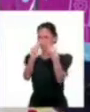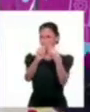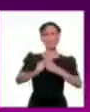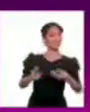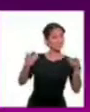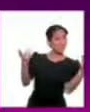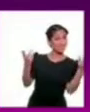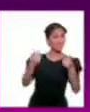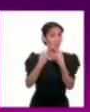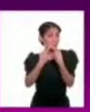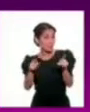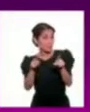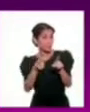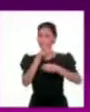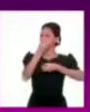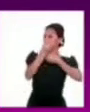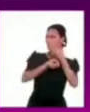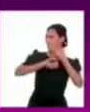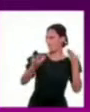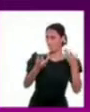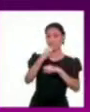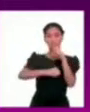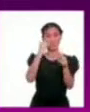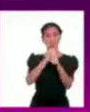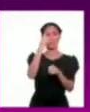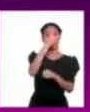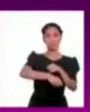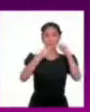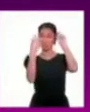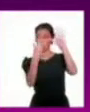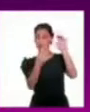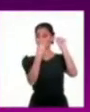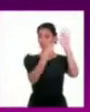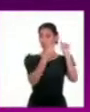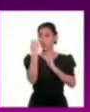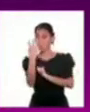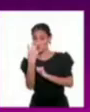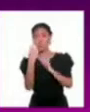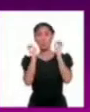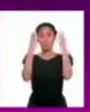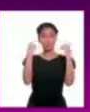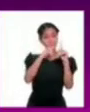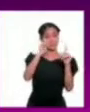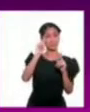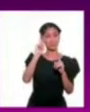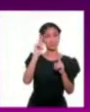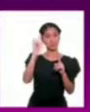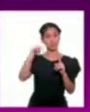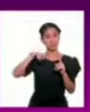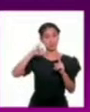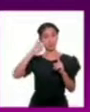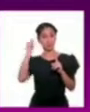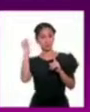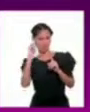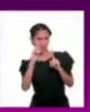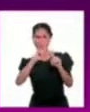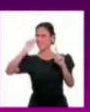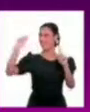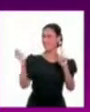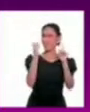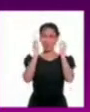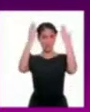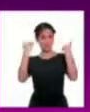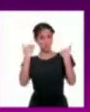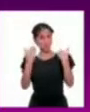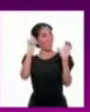objetivo. Pero te cuento que en 1874, Trinidad María Enríquez se convirtió en la primera mujer